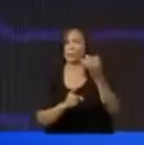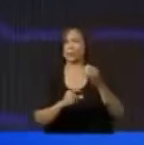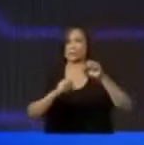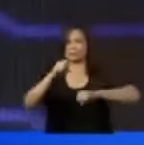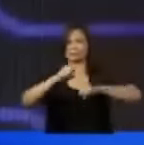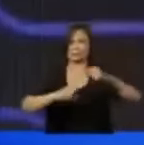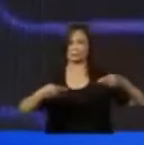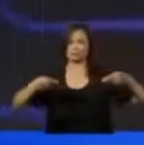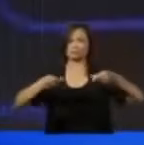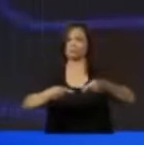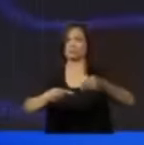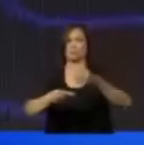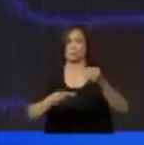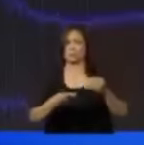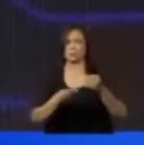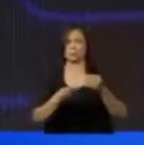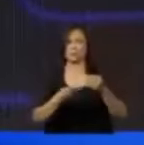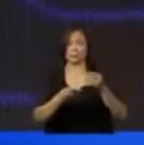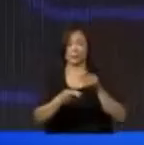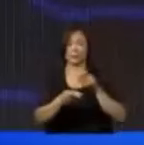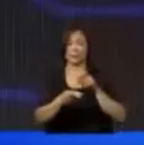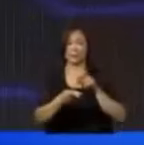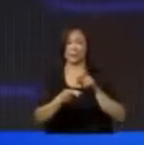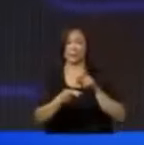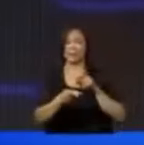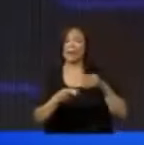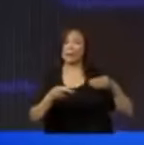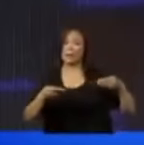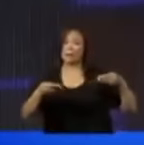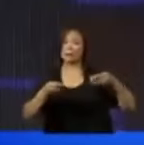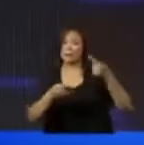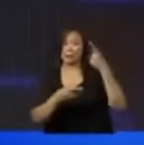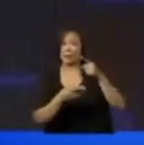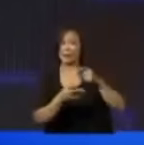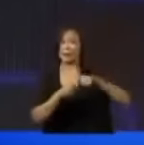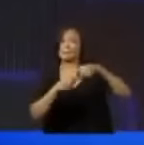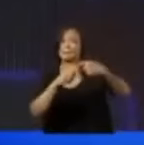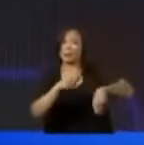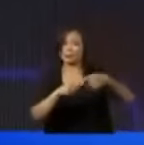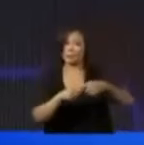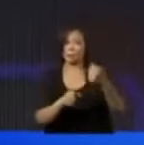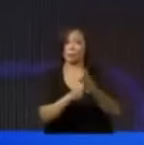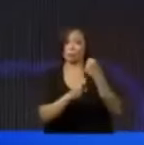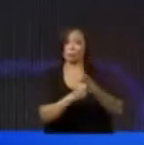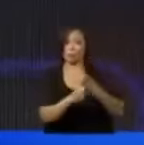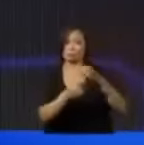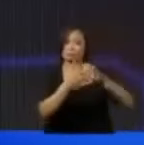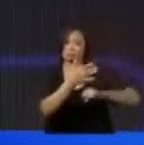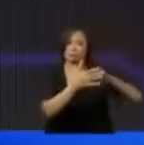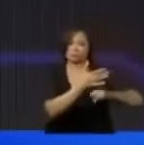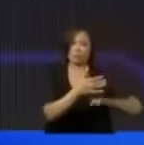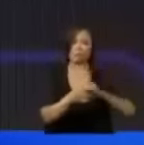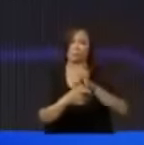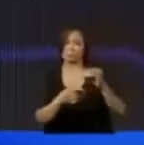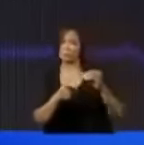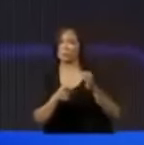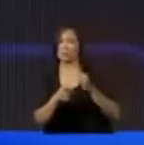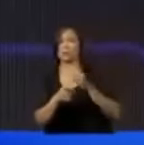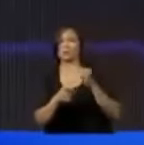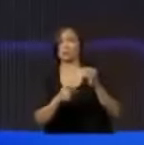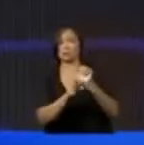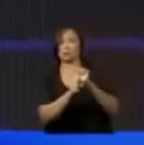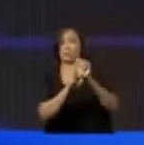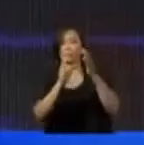sistema contributivo y el sistema subsidiado. El sistema contributivo, que es financiado por los trabajadores, cotización de los trabajadores y